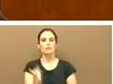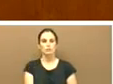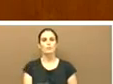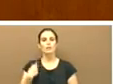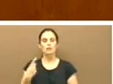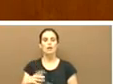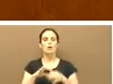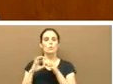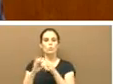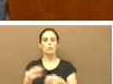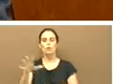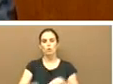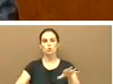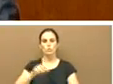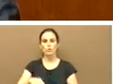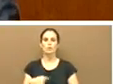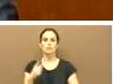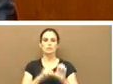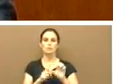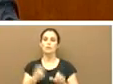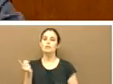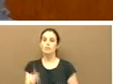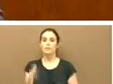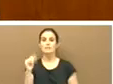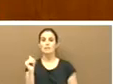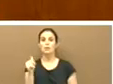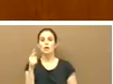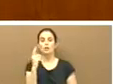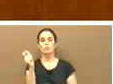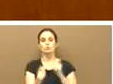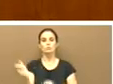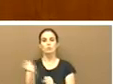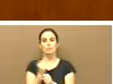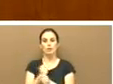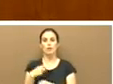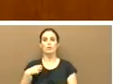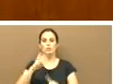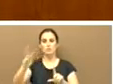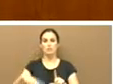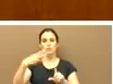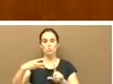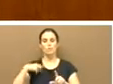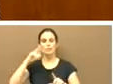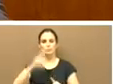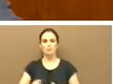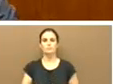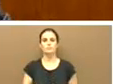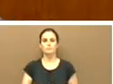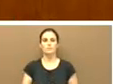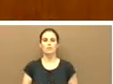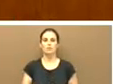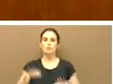Consumidores de Extremadura. Saludo también a los trabajadores que nos siguen por internet esta sesión. La